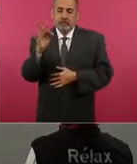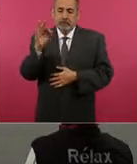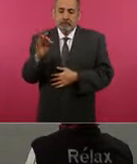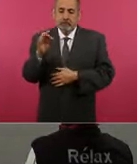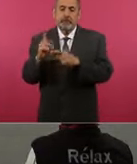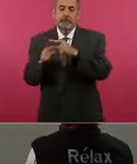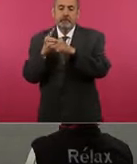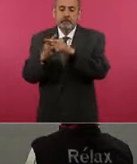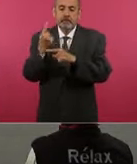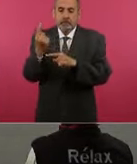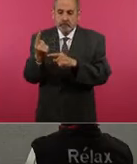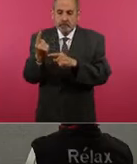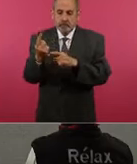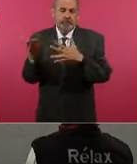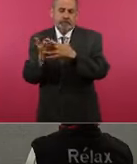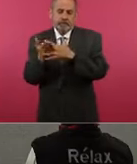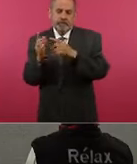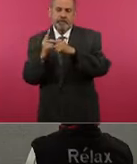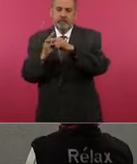simple.